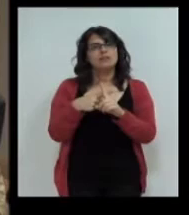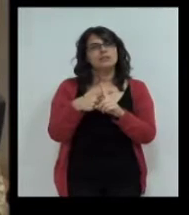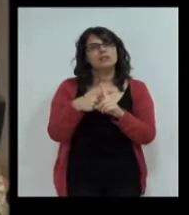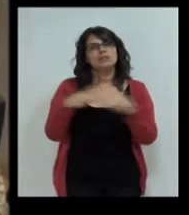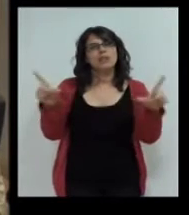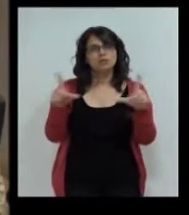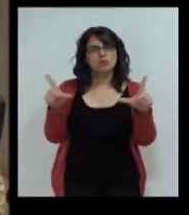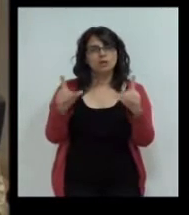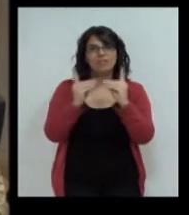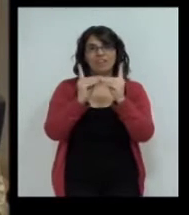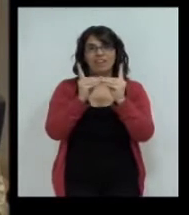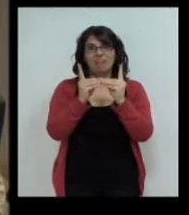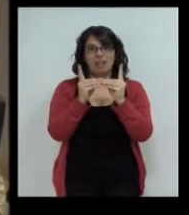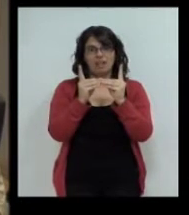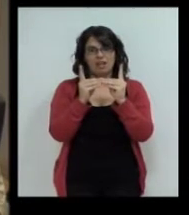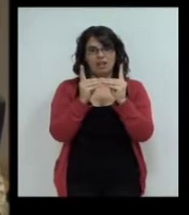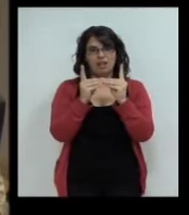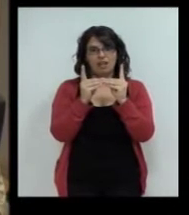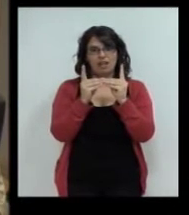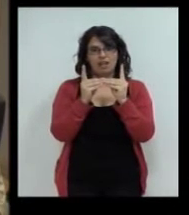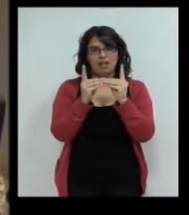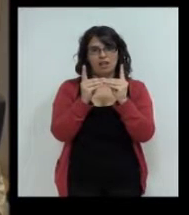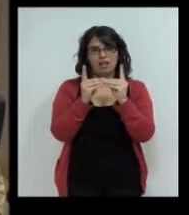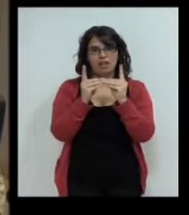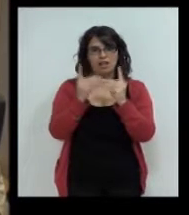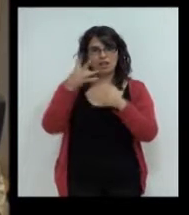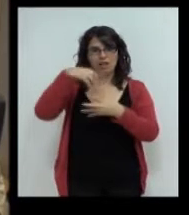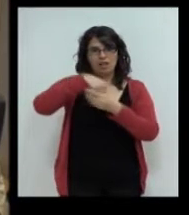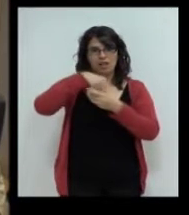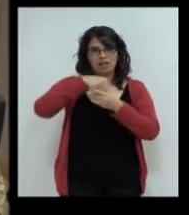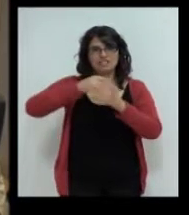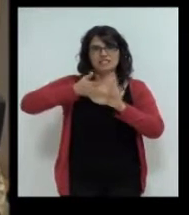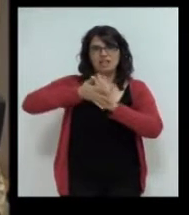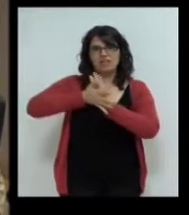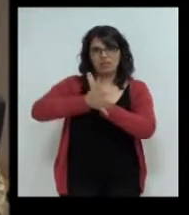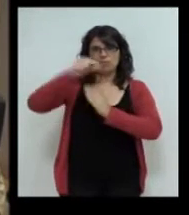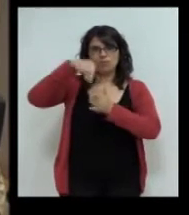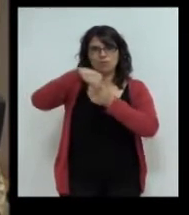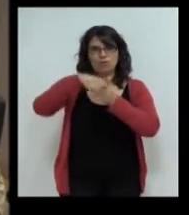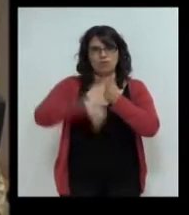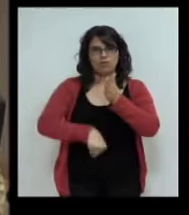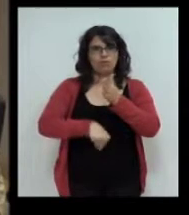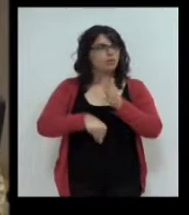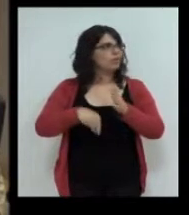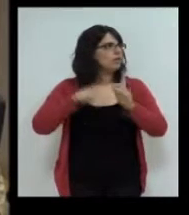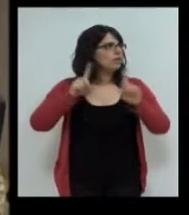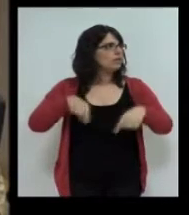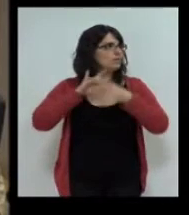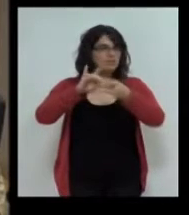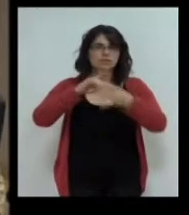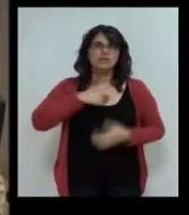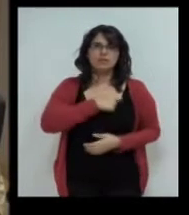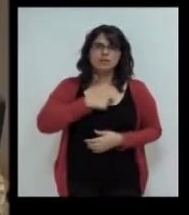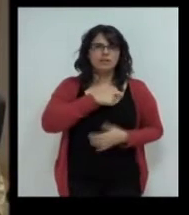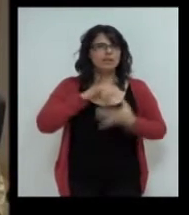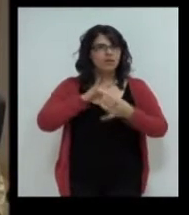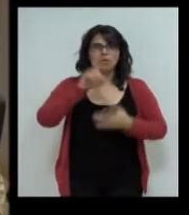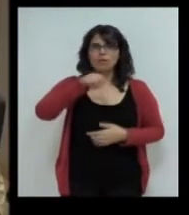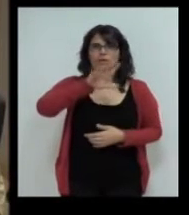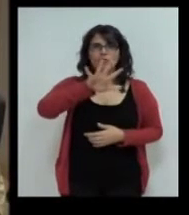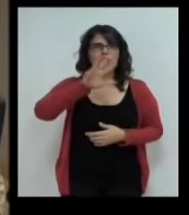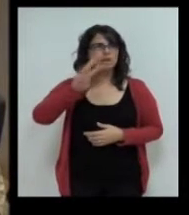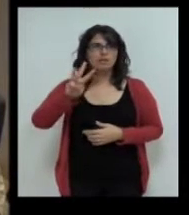la televisión digital en un amplio ámbito, entre ellos también el Comité 153 de Biotécnicas, etcétera,